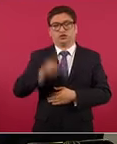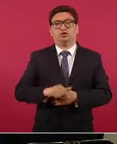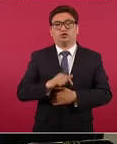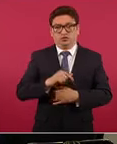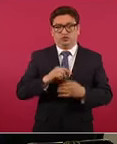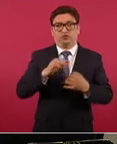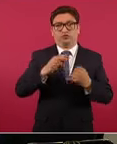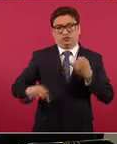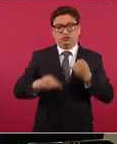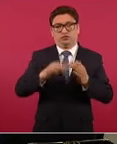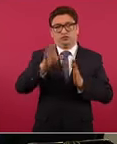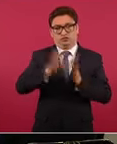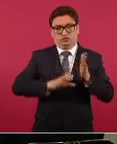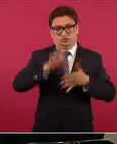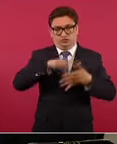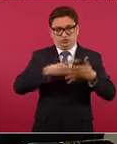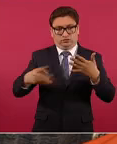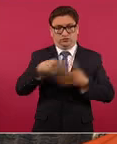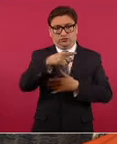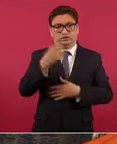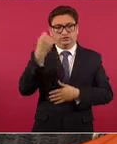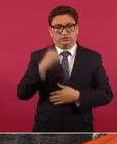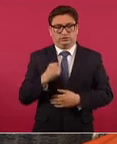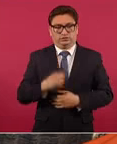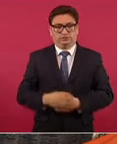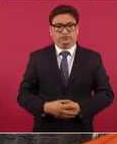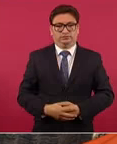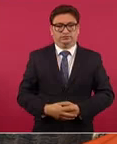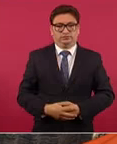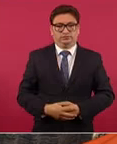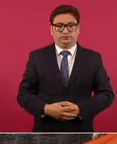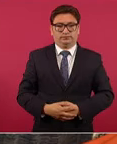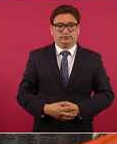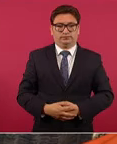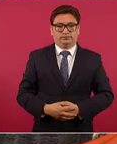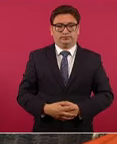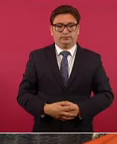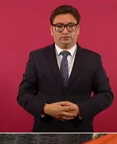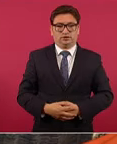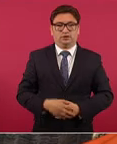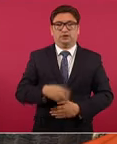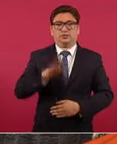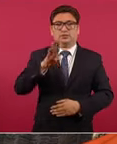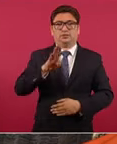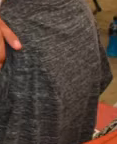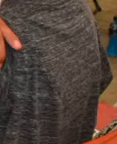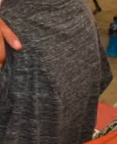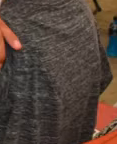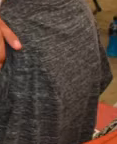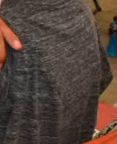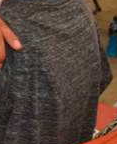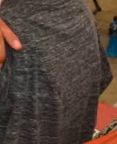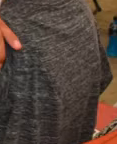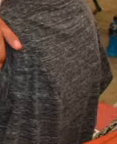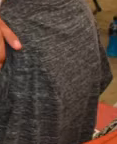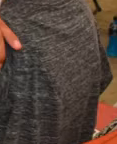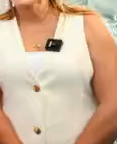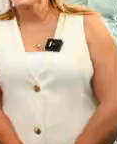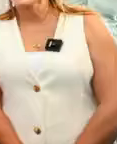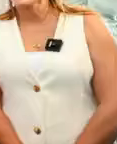calendario aquí esta sinaloa baja california coahuila veracruz